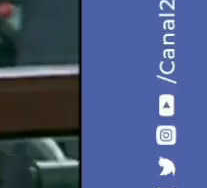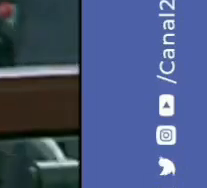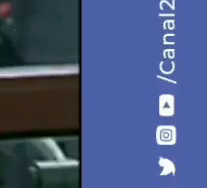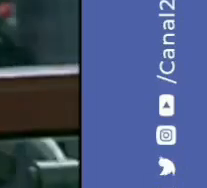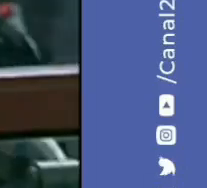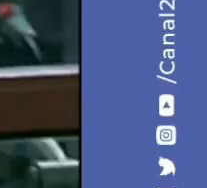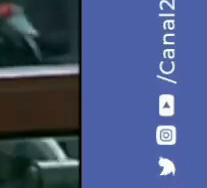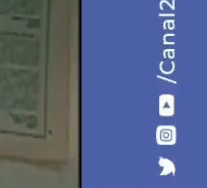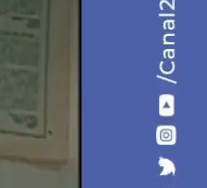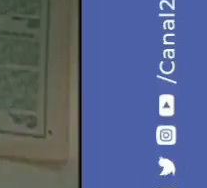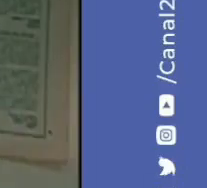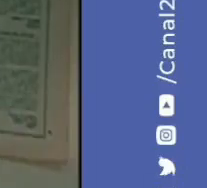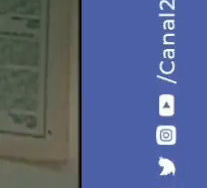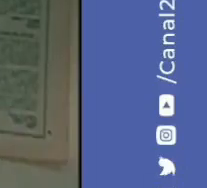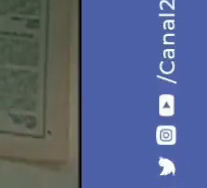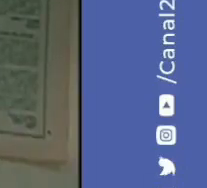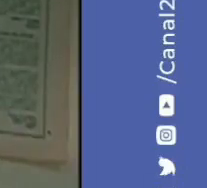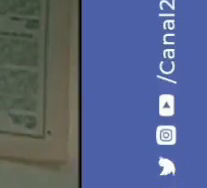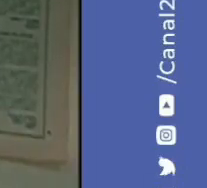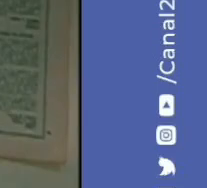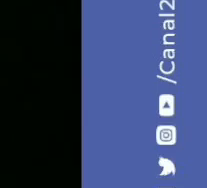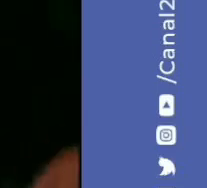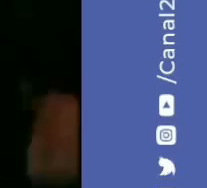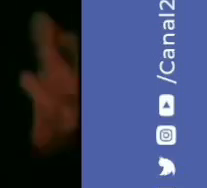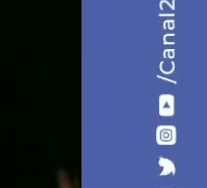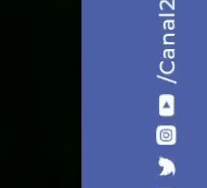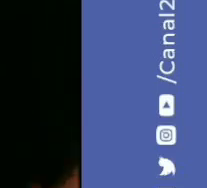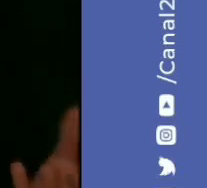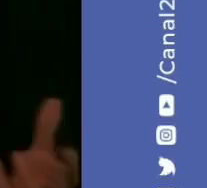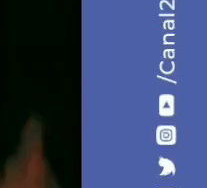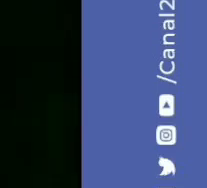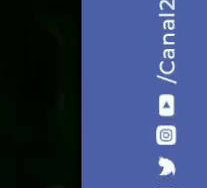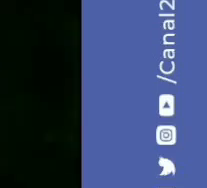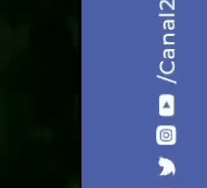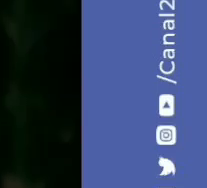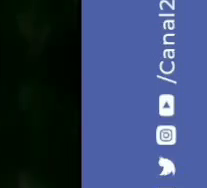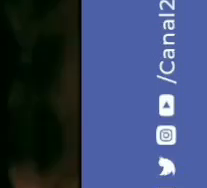¿Me invita a mí? Y a tu señora, naturalmente. ¿Pero cómo no vamos a ir si nos ha invitado expresamente?